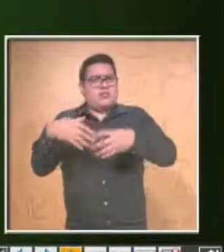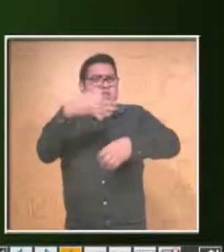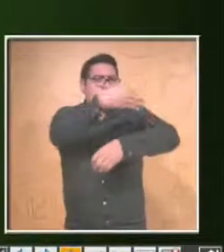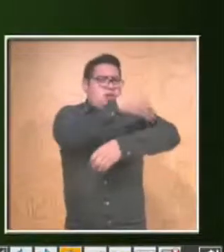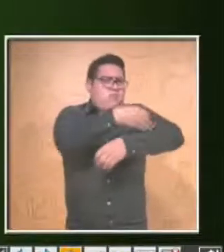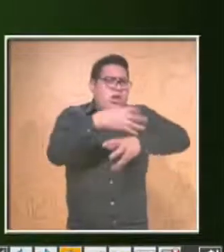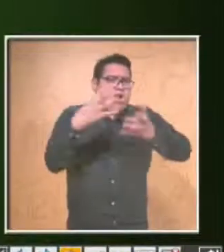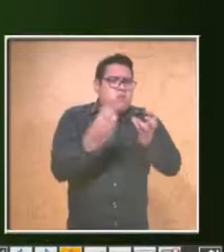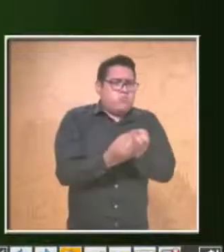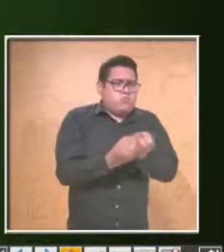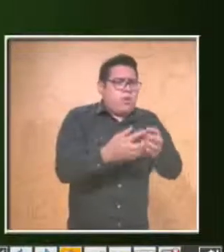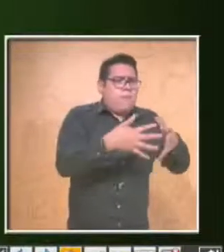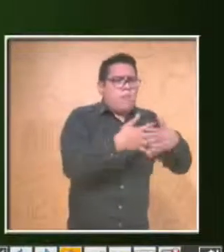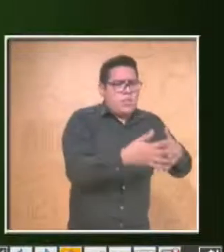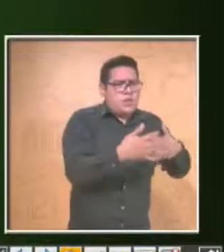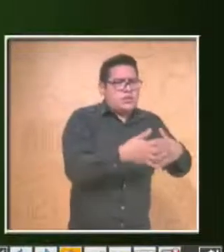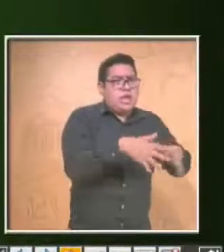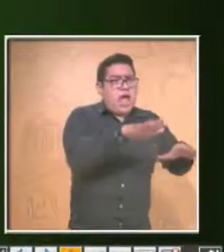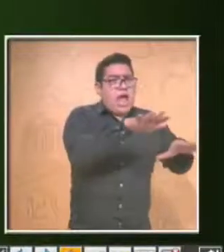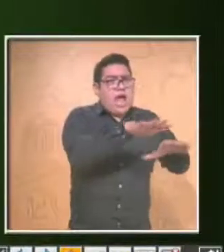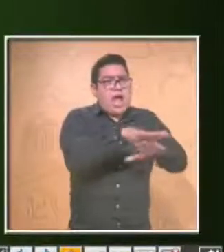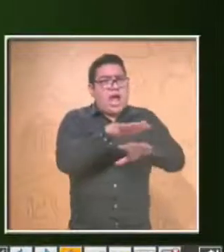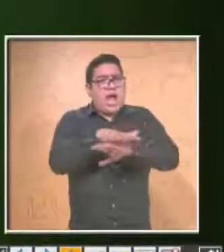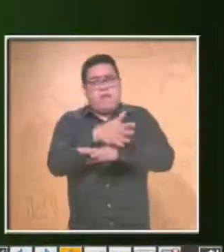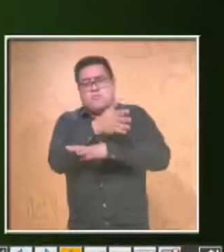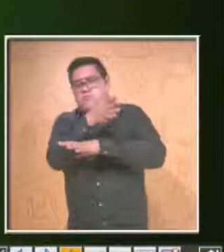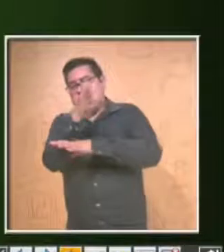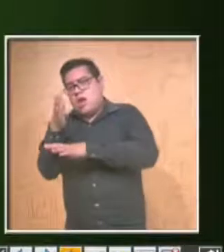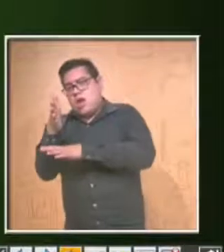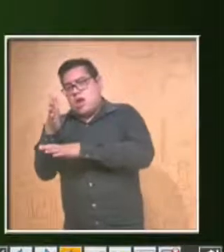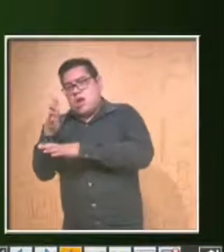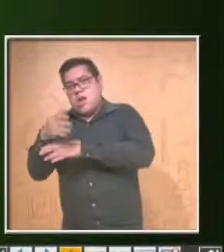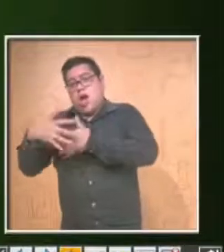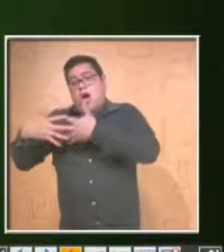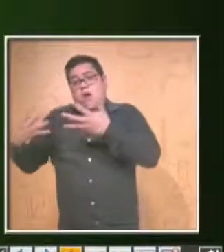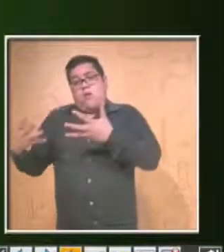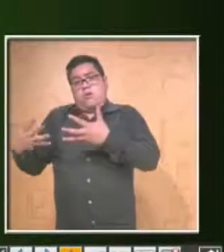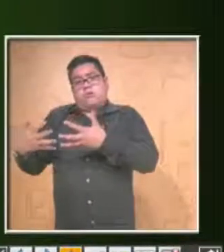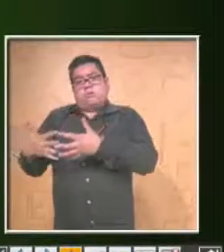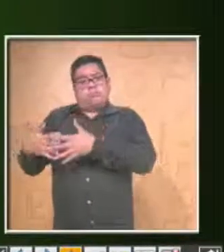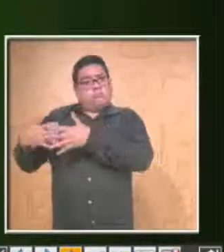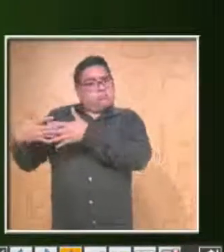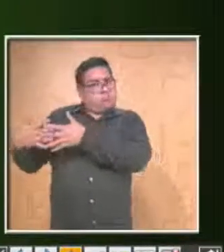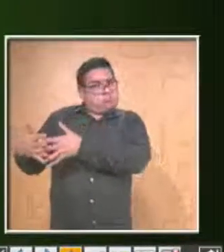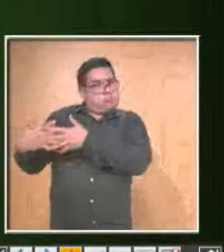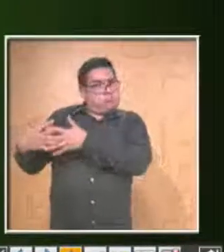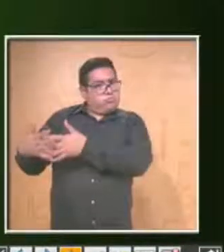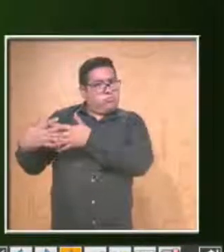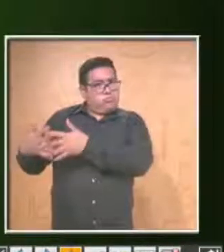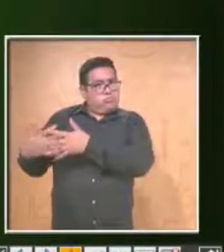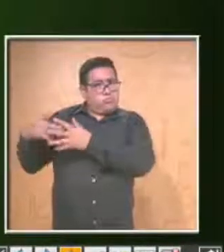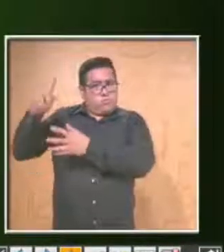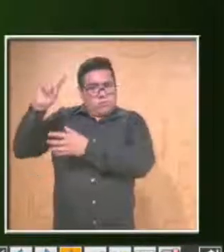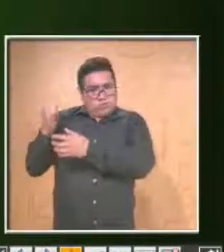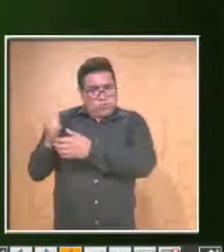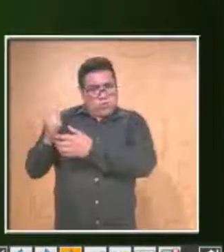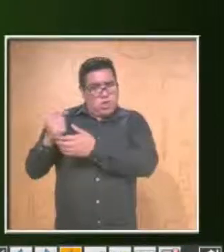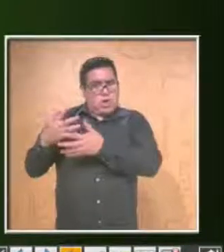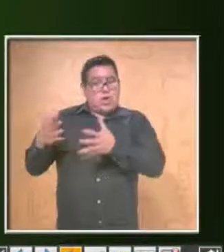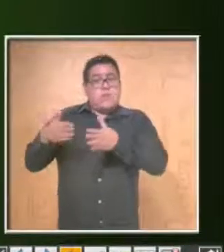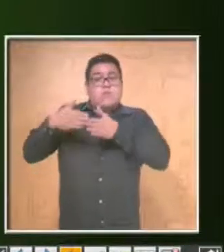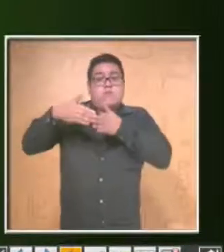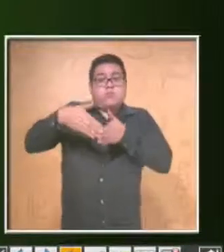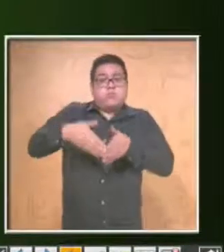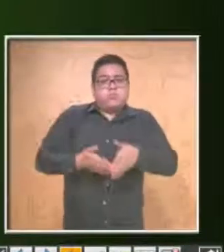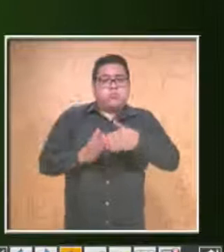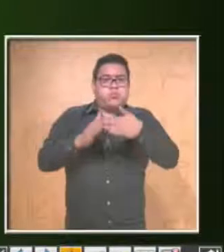que había, cambian a los obrajes, que se mecanizan, y obviamente la navegación, porque